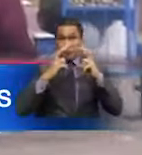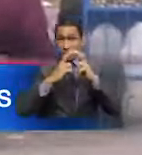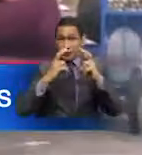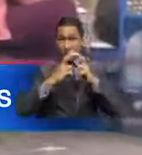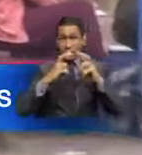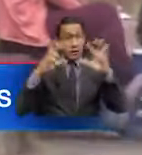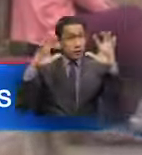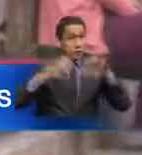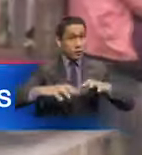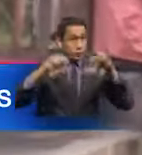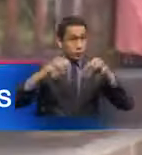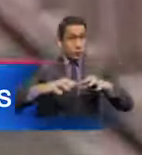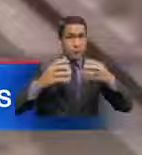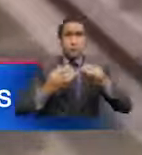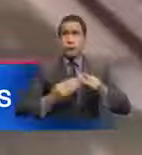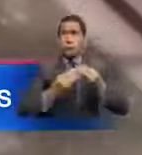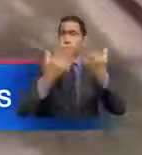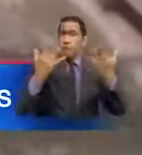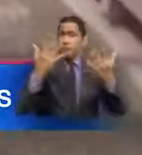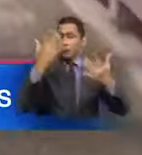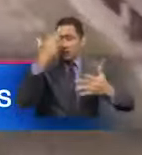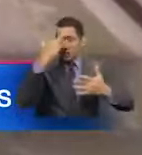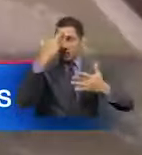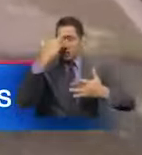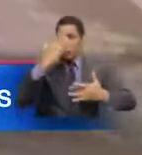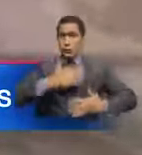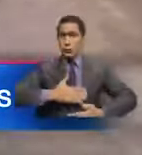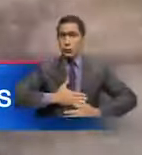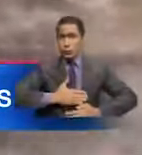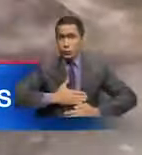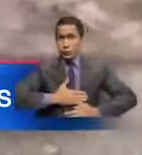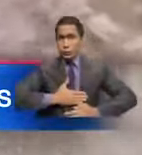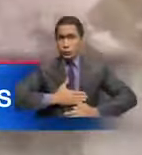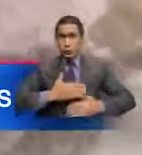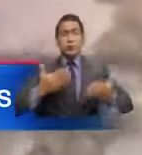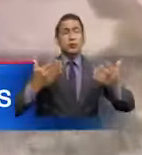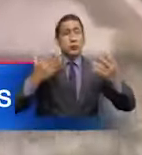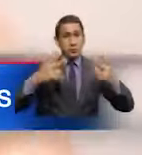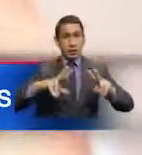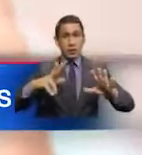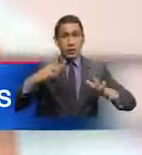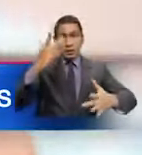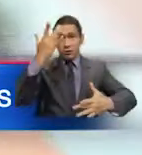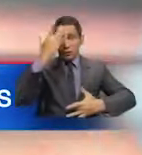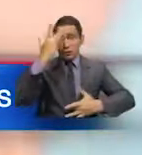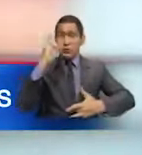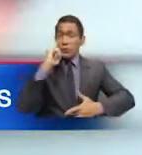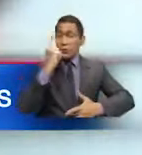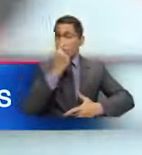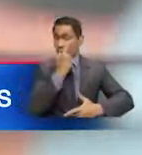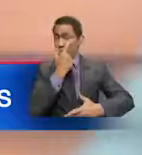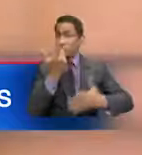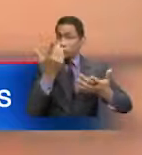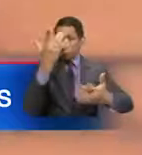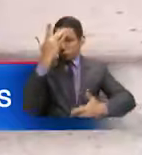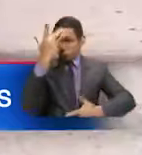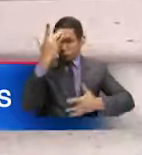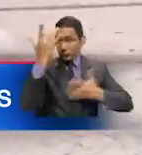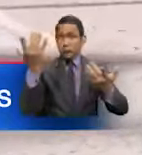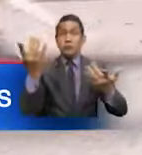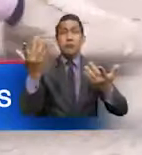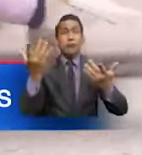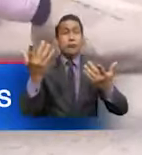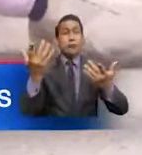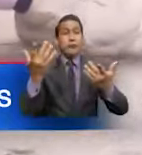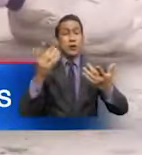invierno proliferan las enfermedades gastrointestinales, también las afecciones en los ojos como la conjuntivitis y la